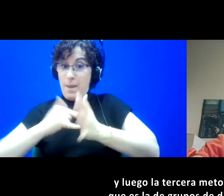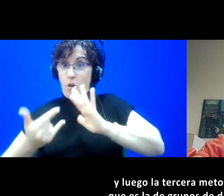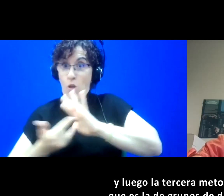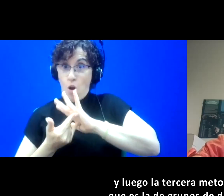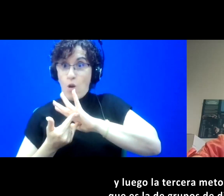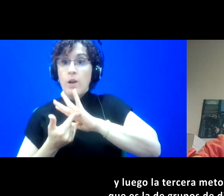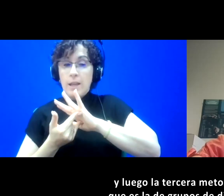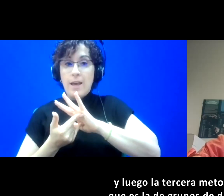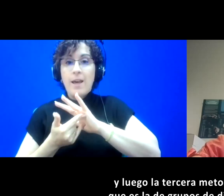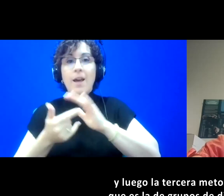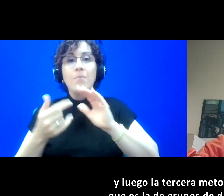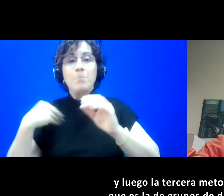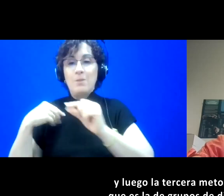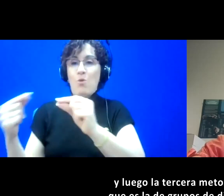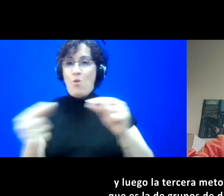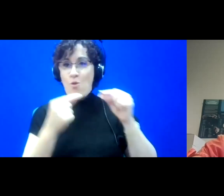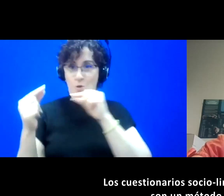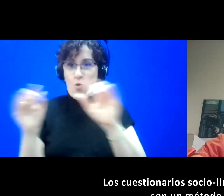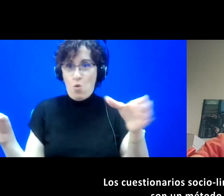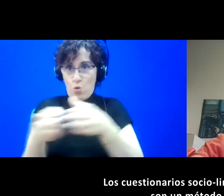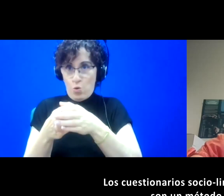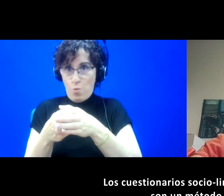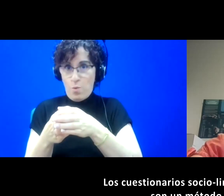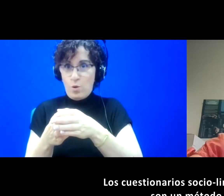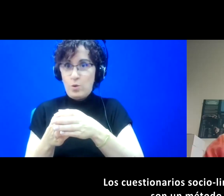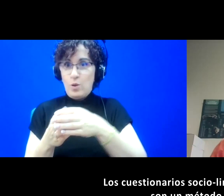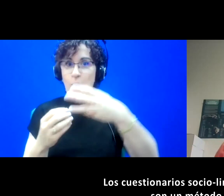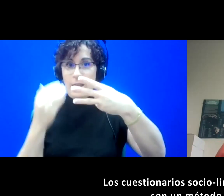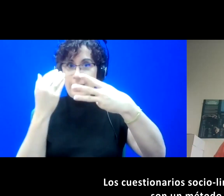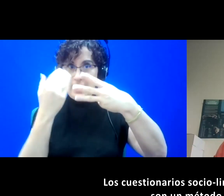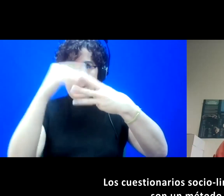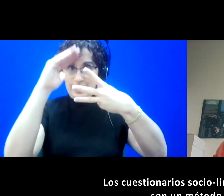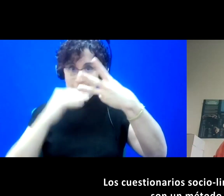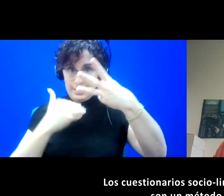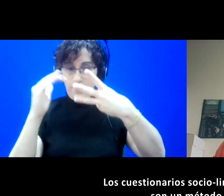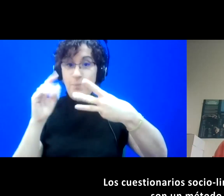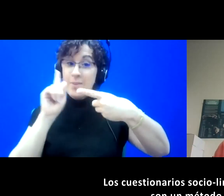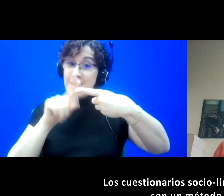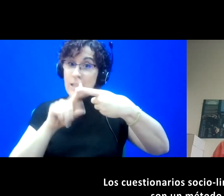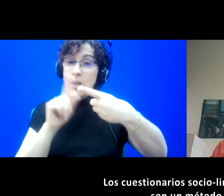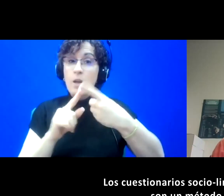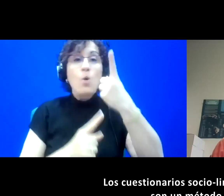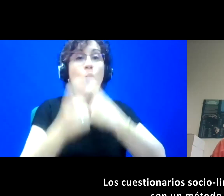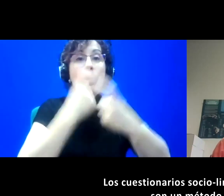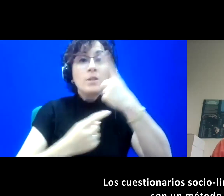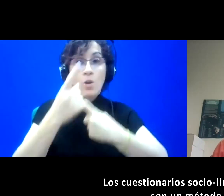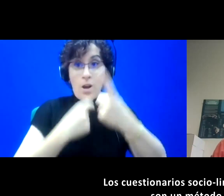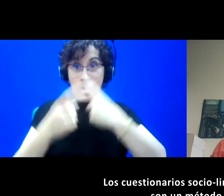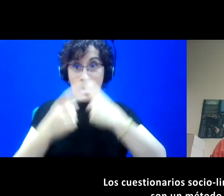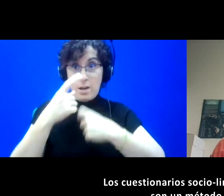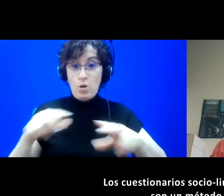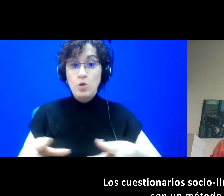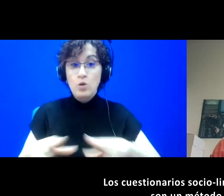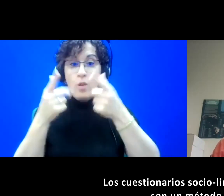que es la de grupos de discusión. Los cuestionarios sociolingüísticos Son